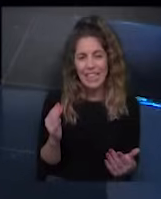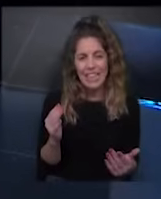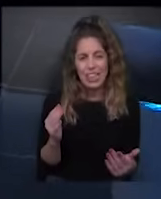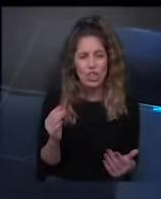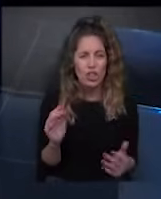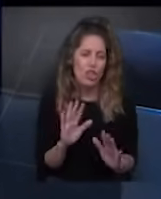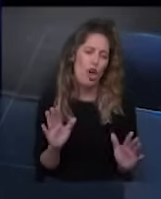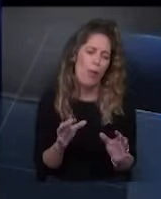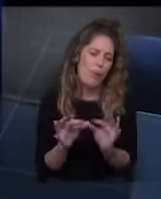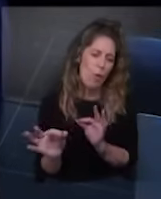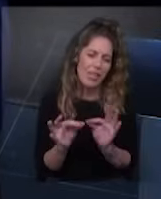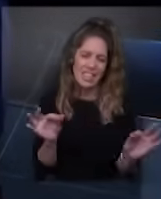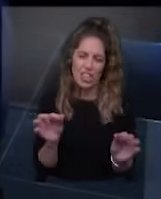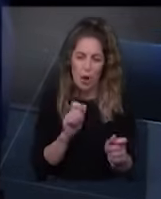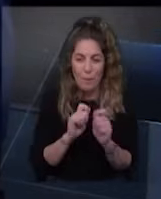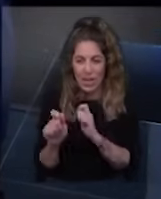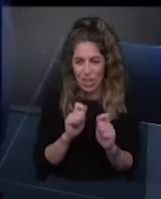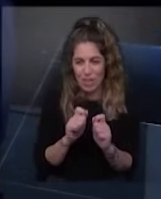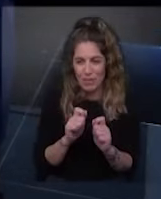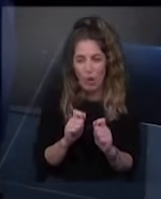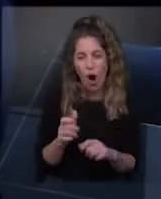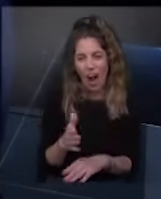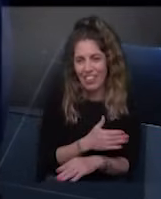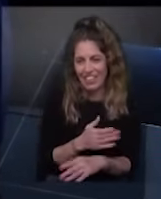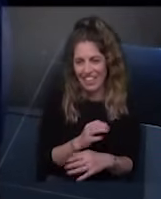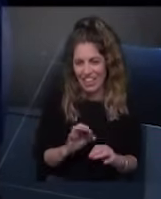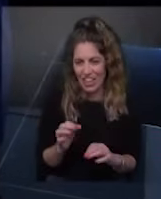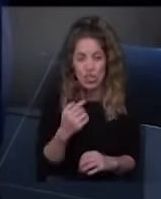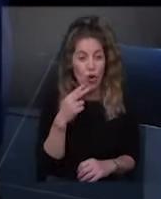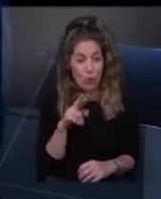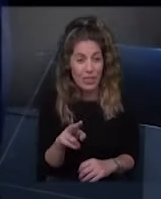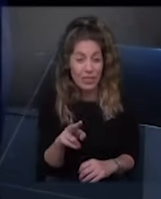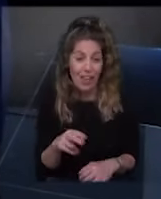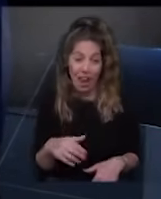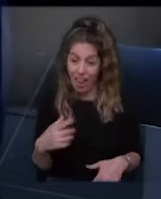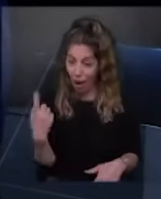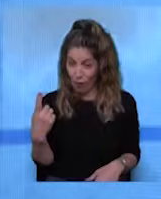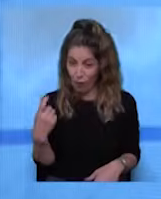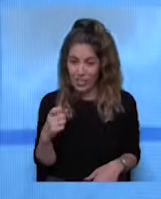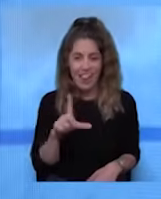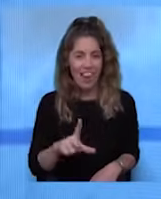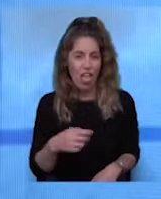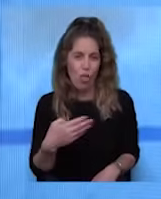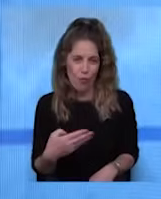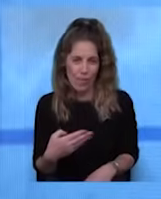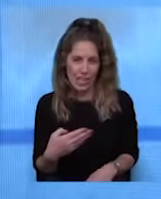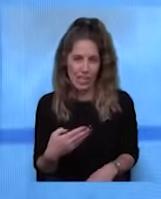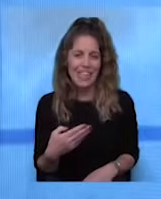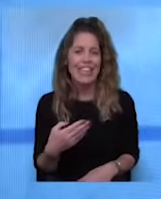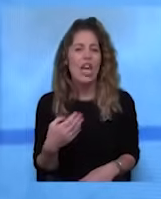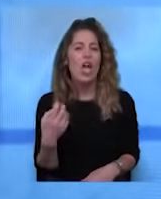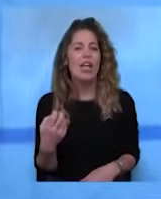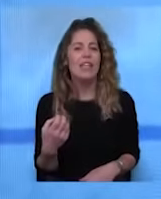No nos vamos a andar midiendo el periodismo eso antes que nada Yo vi la intensidad que tiene lado b y trato de